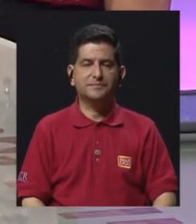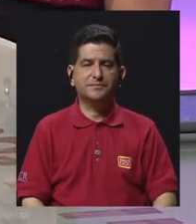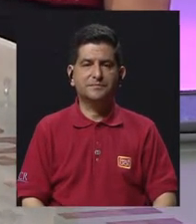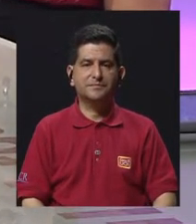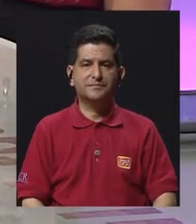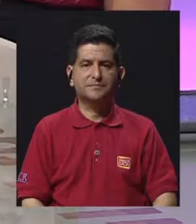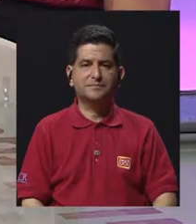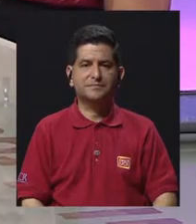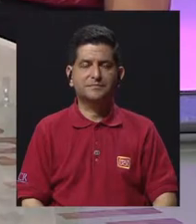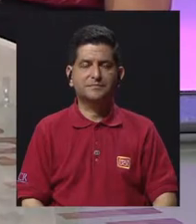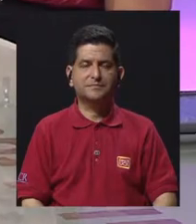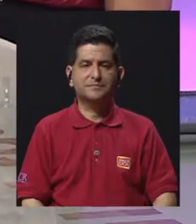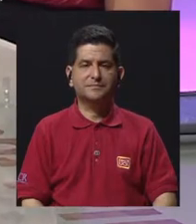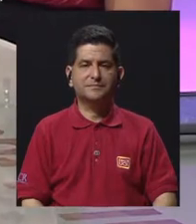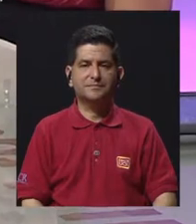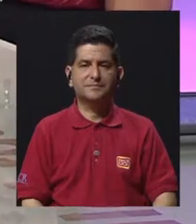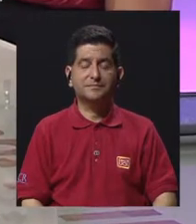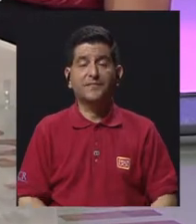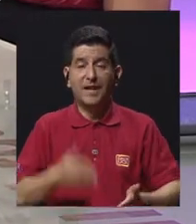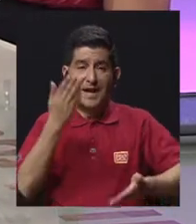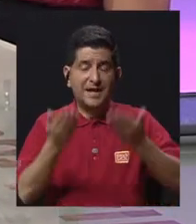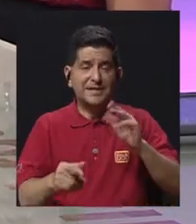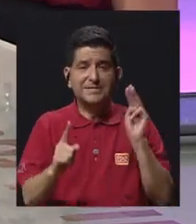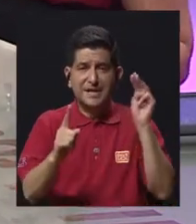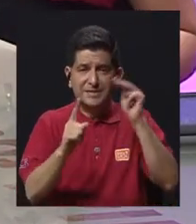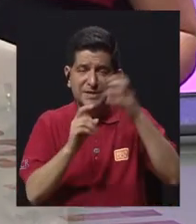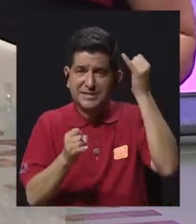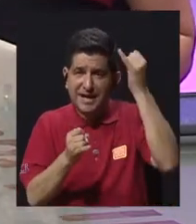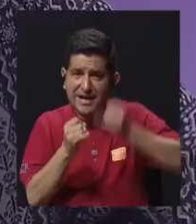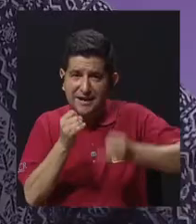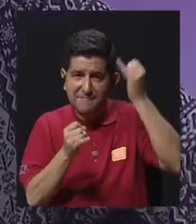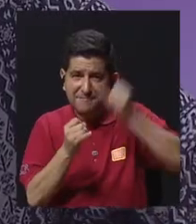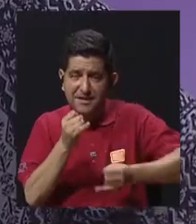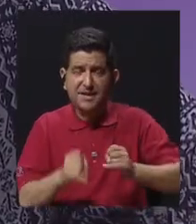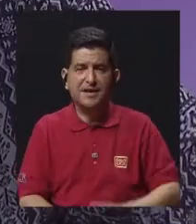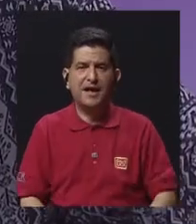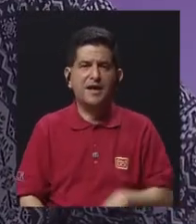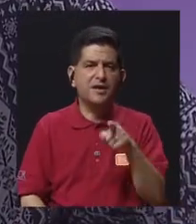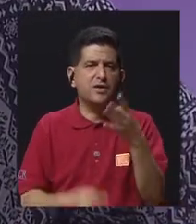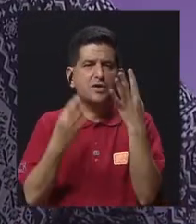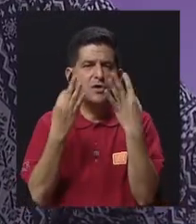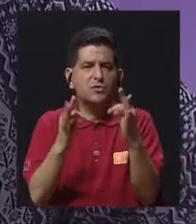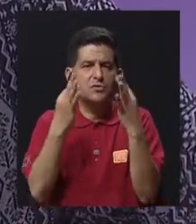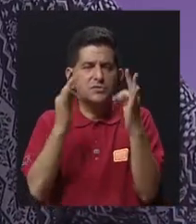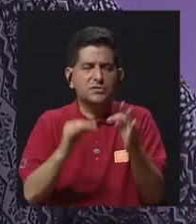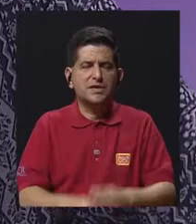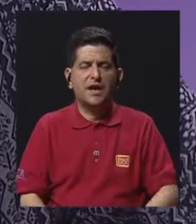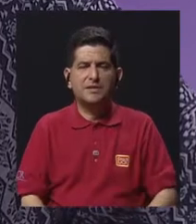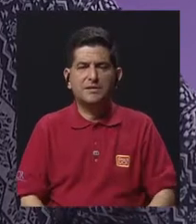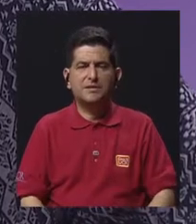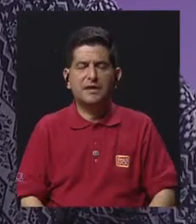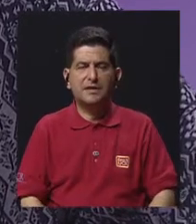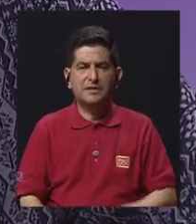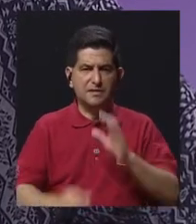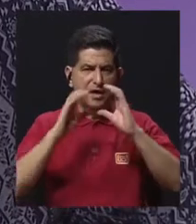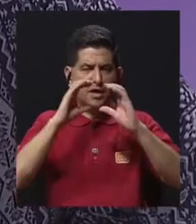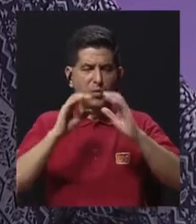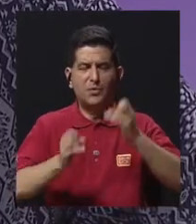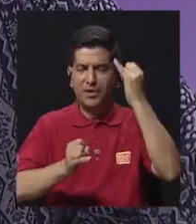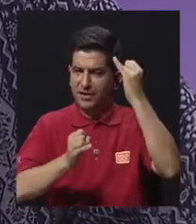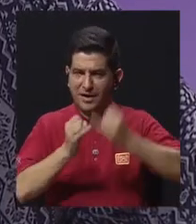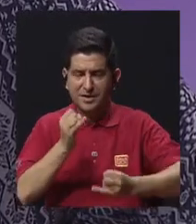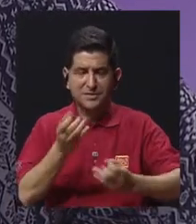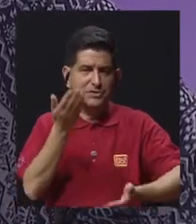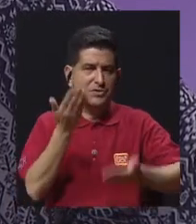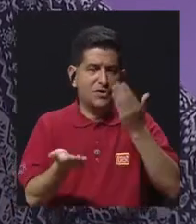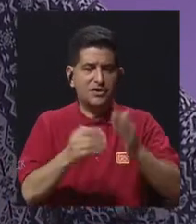aguanobservatorio@gmail.com, ¿verdad? Tal vez un mensaje de cierre o algo con lo que quieran terminar nuestra conversación, quizás